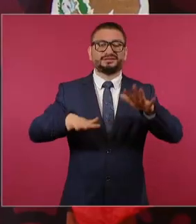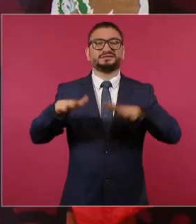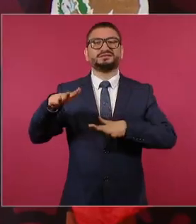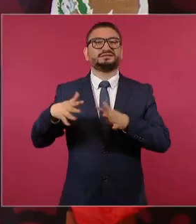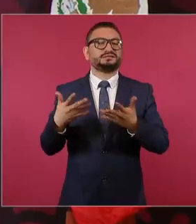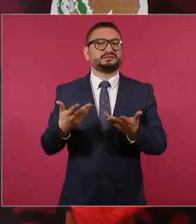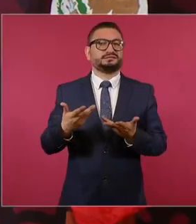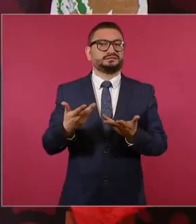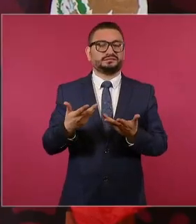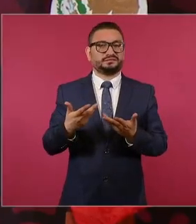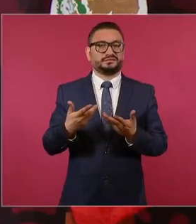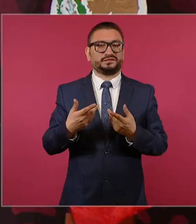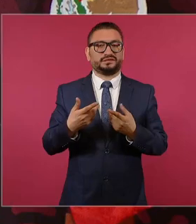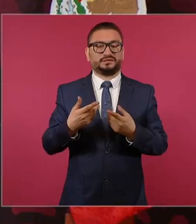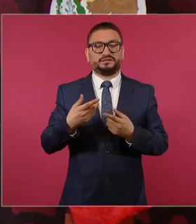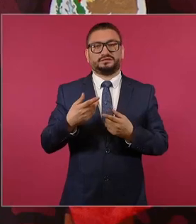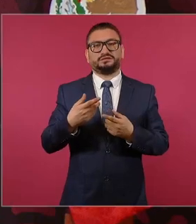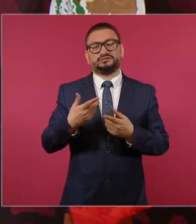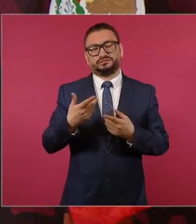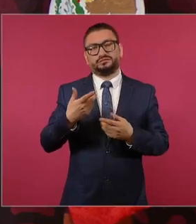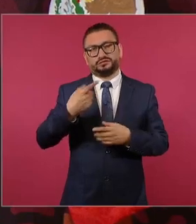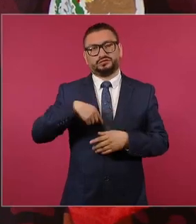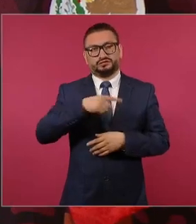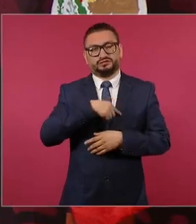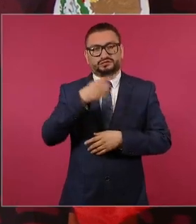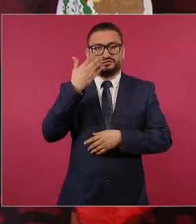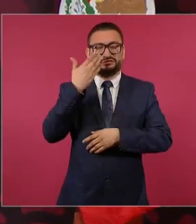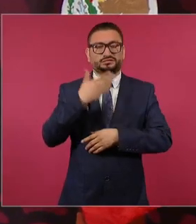quienes tenemos que estar